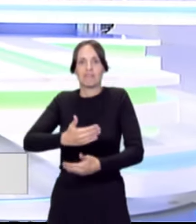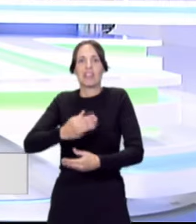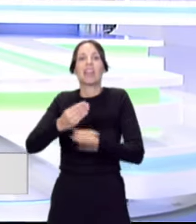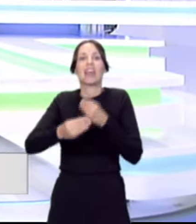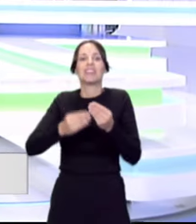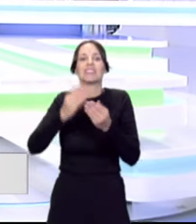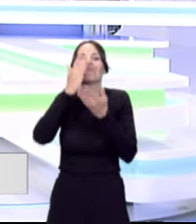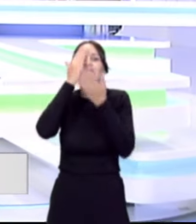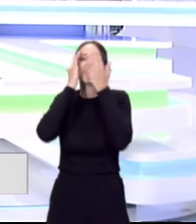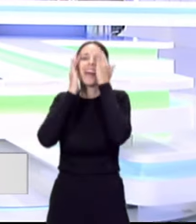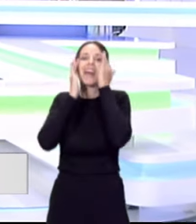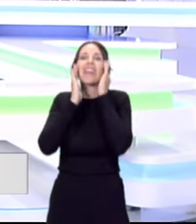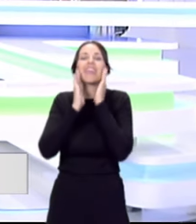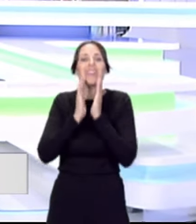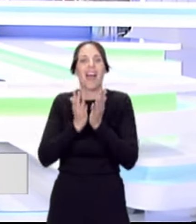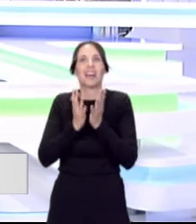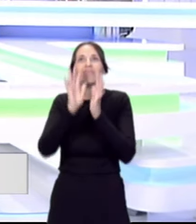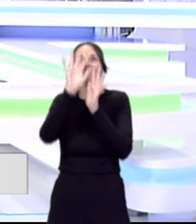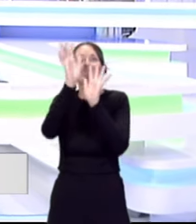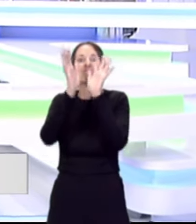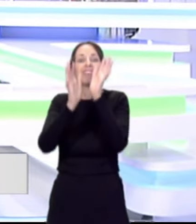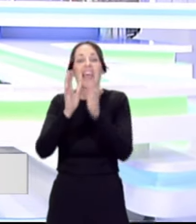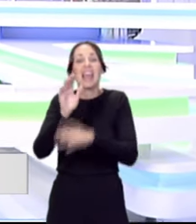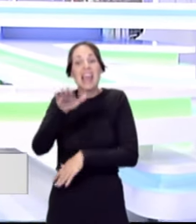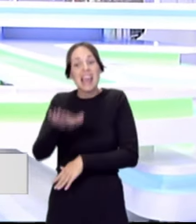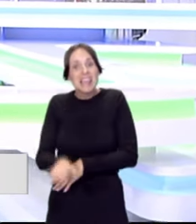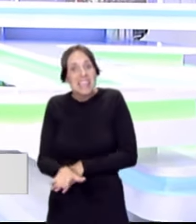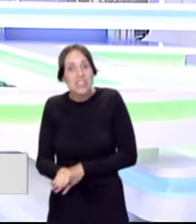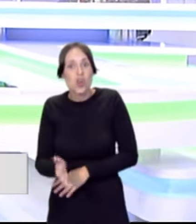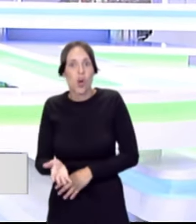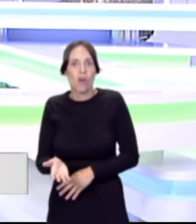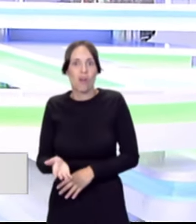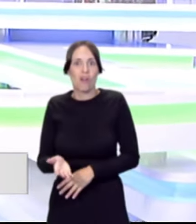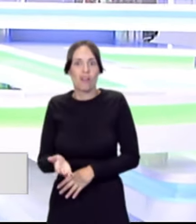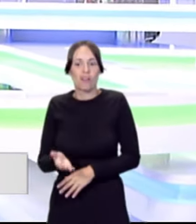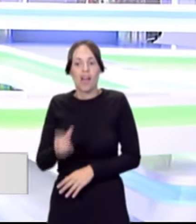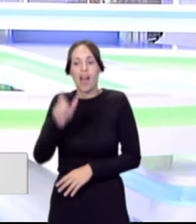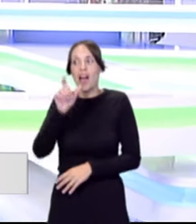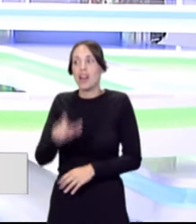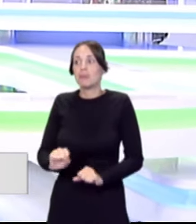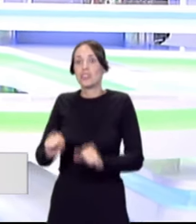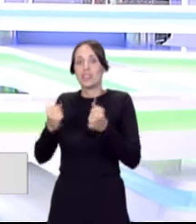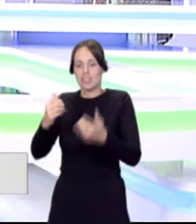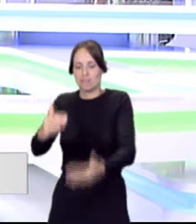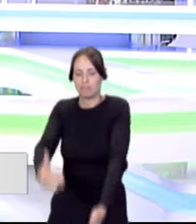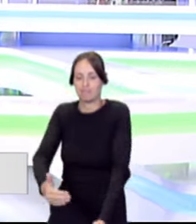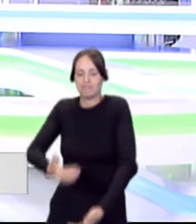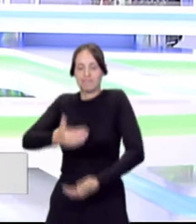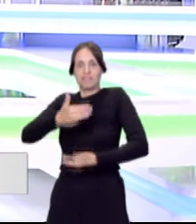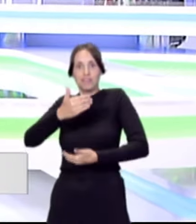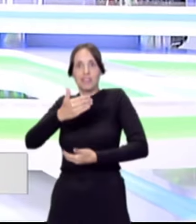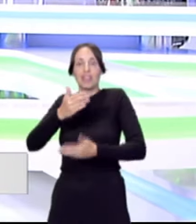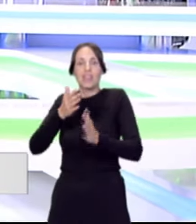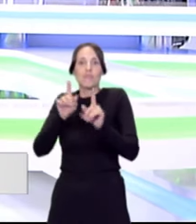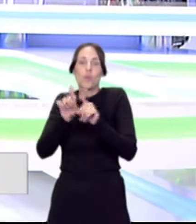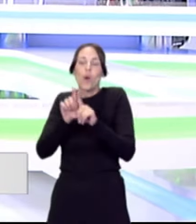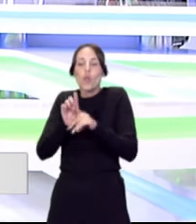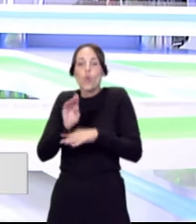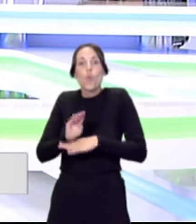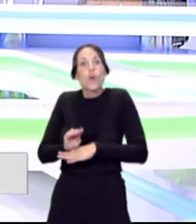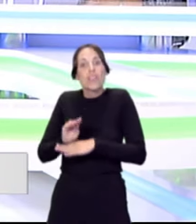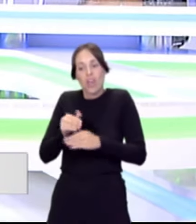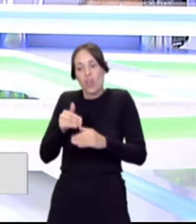carita, el niño al supuesto receptor, supuesto no, receptor y supuesto cuidador en las